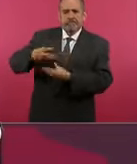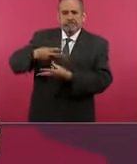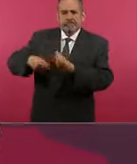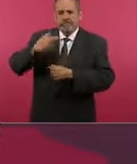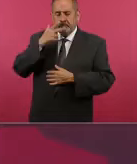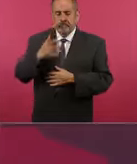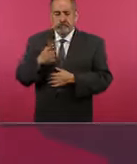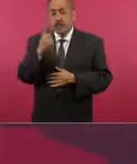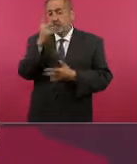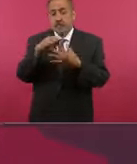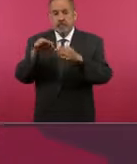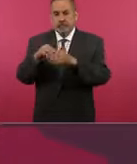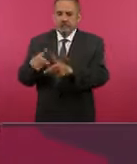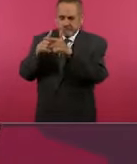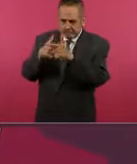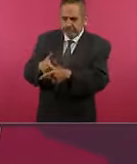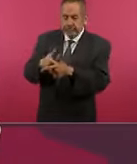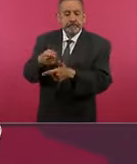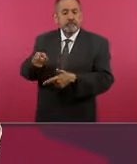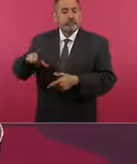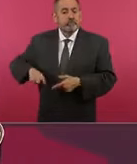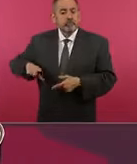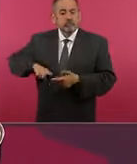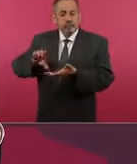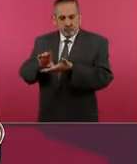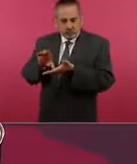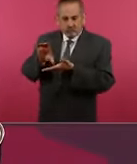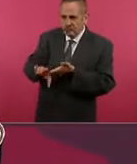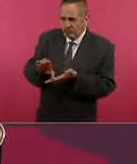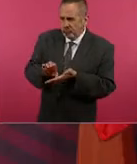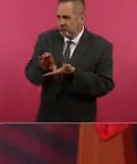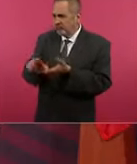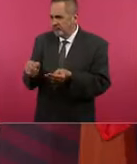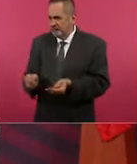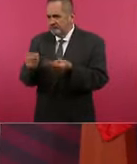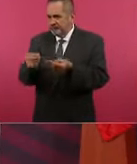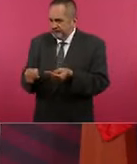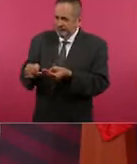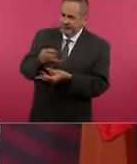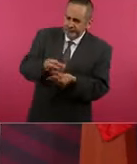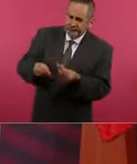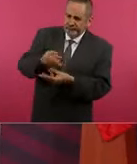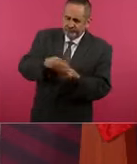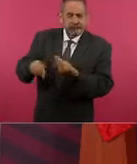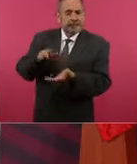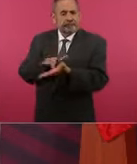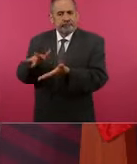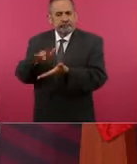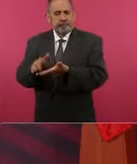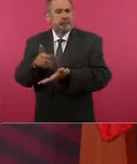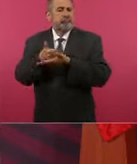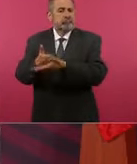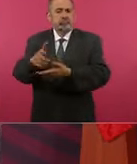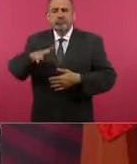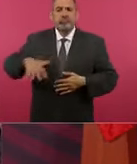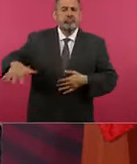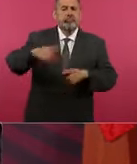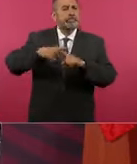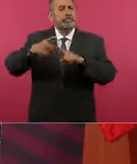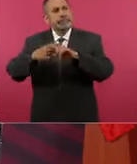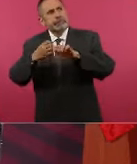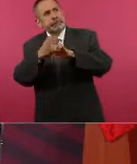que continúe la inversión pública y se siga apoyando a todos los